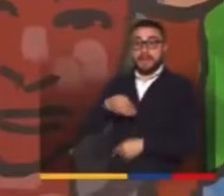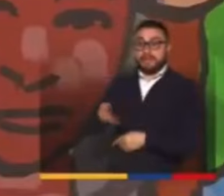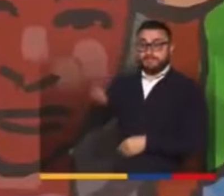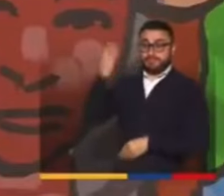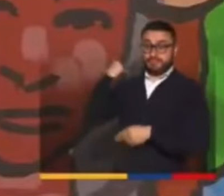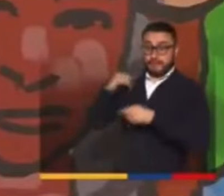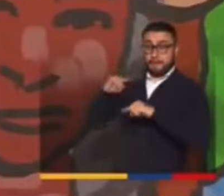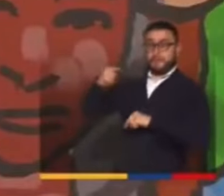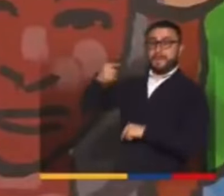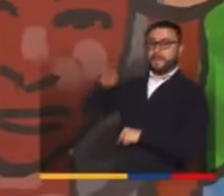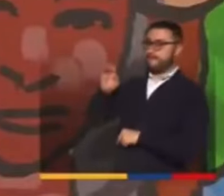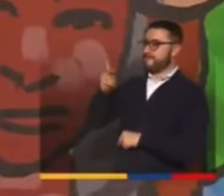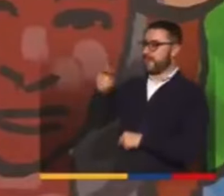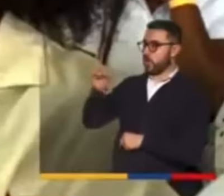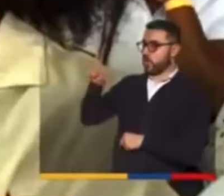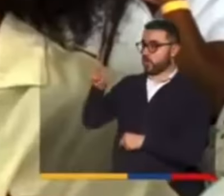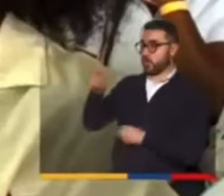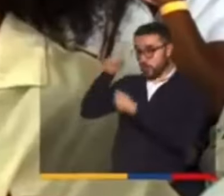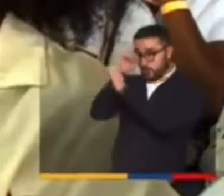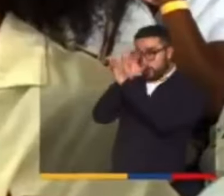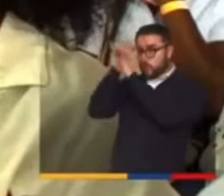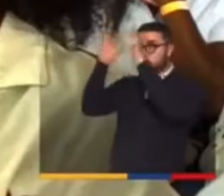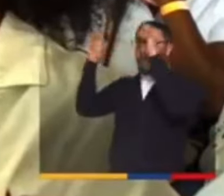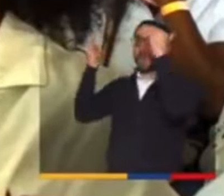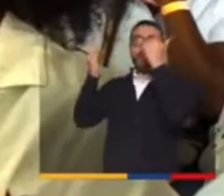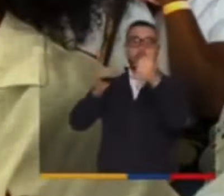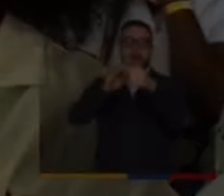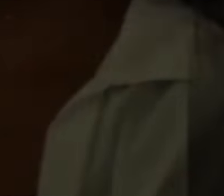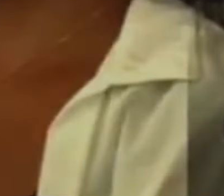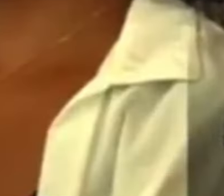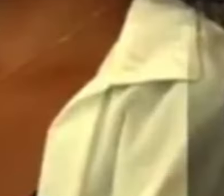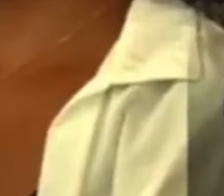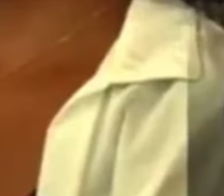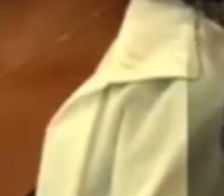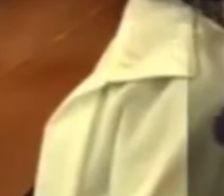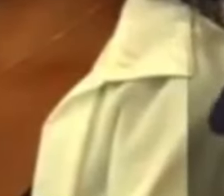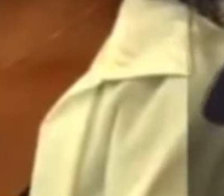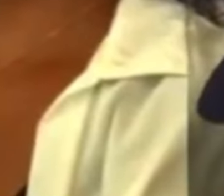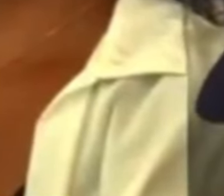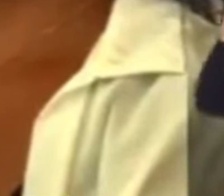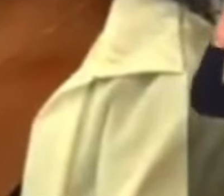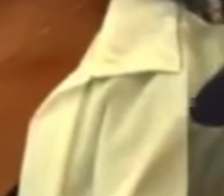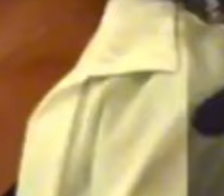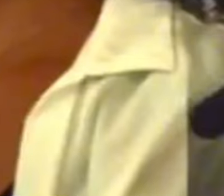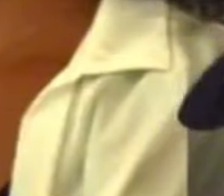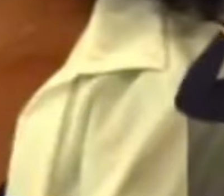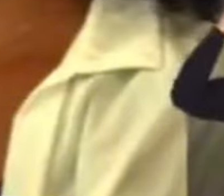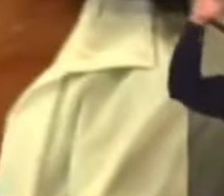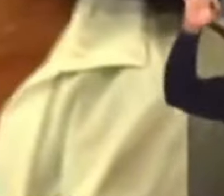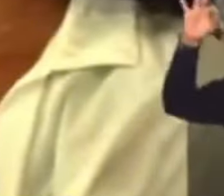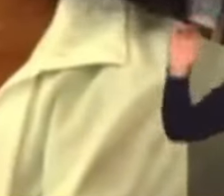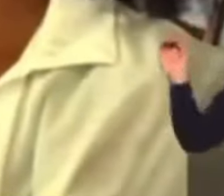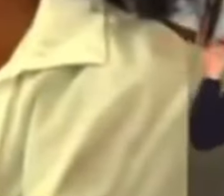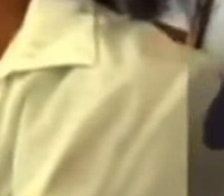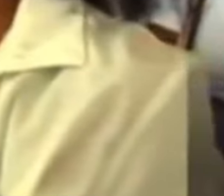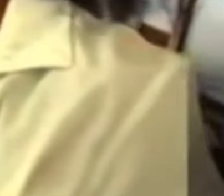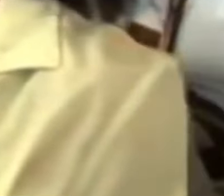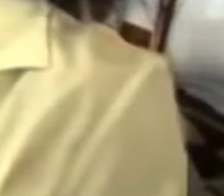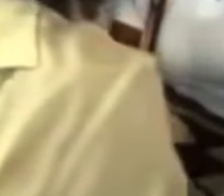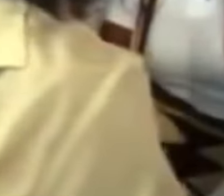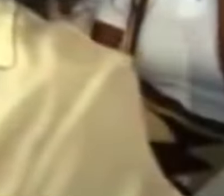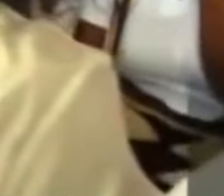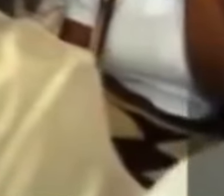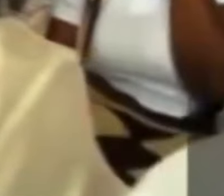era Bencos Biojó, y de los que hablaban francés en Haití, y de los que hablan creole en